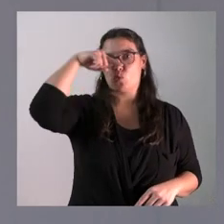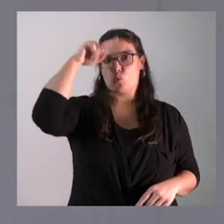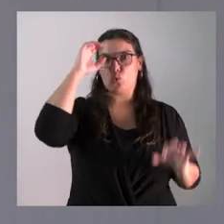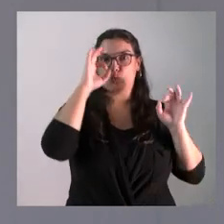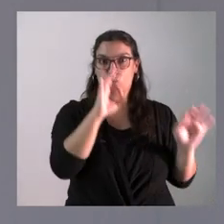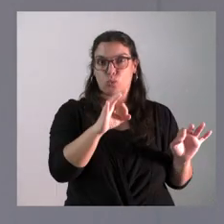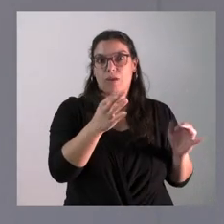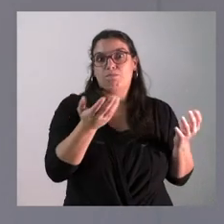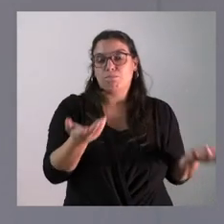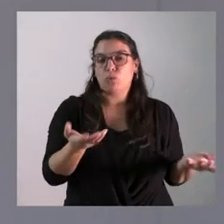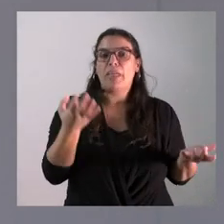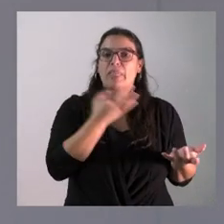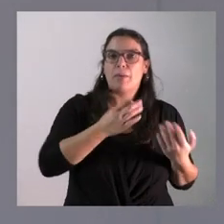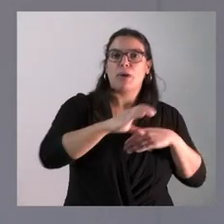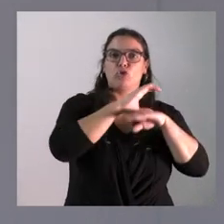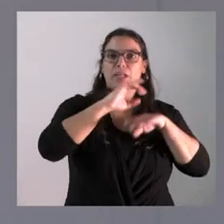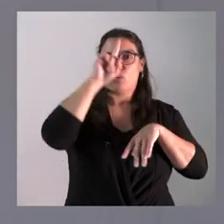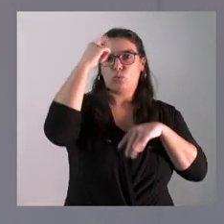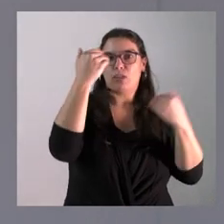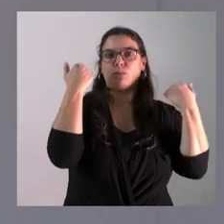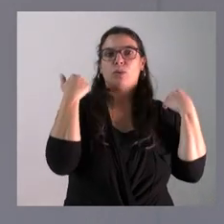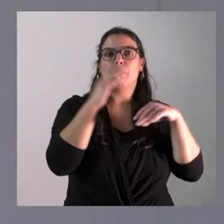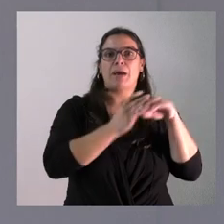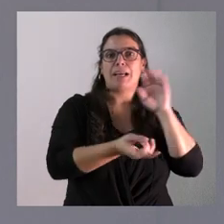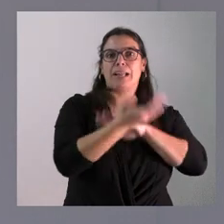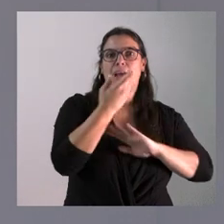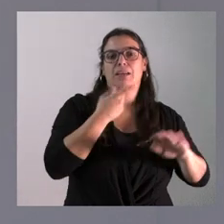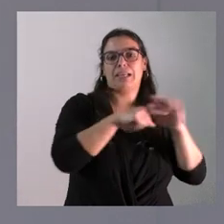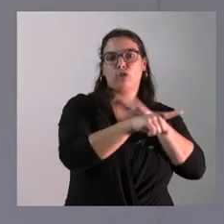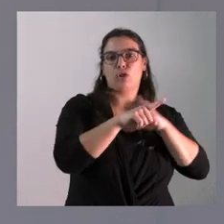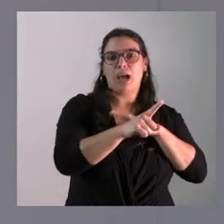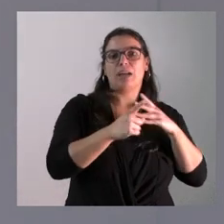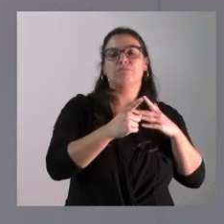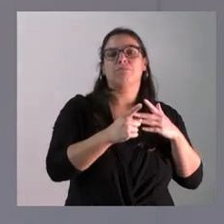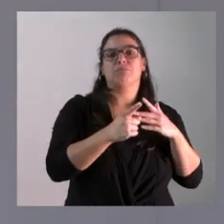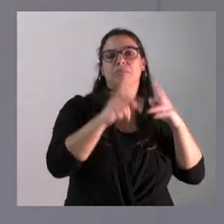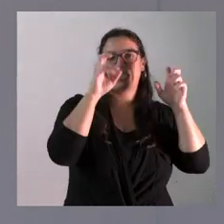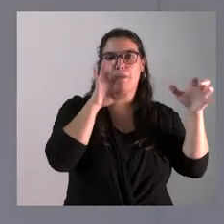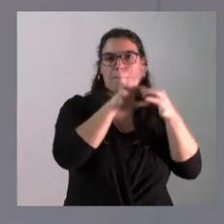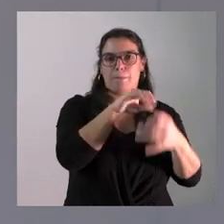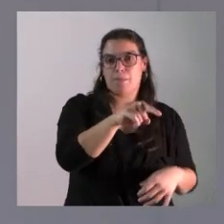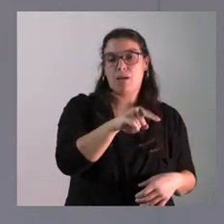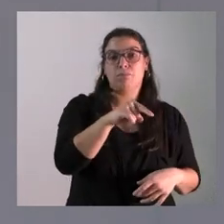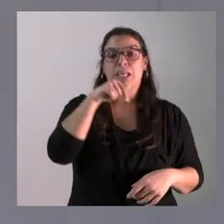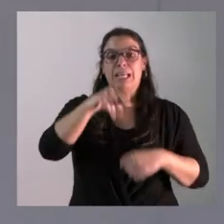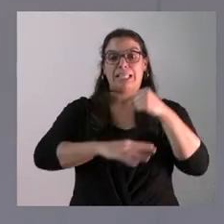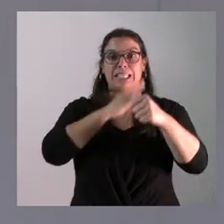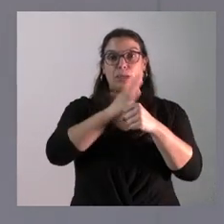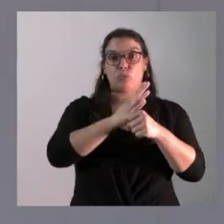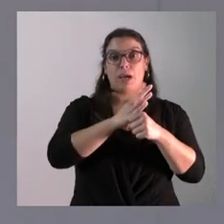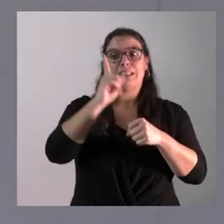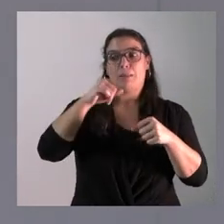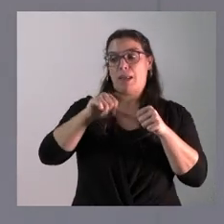una actividad cultural y tiene que ser la consejería de cultura la que gestione las competencias en materia de tauromaquia si ha sido esta legislatura Y así fue la